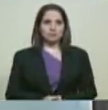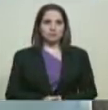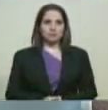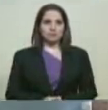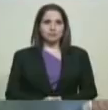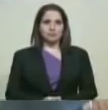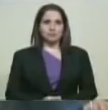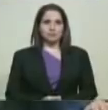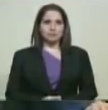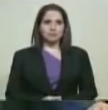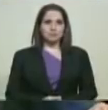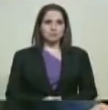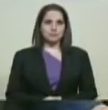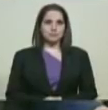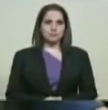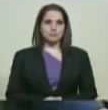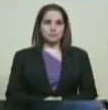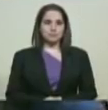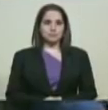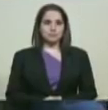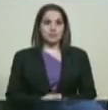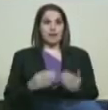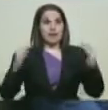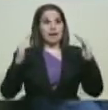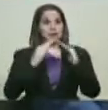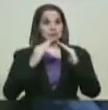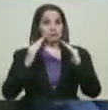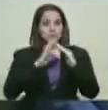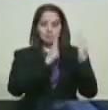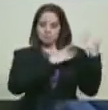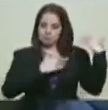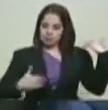a la Casa Presidencial